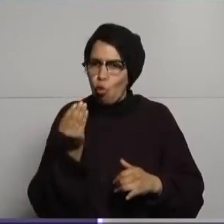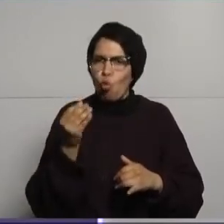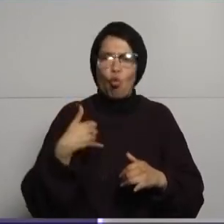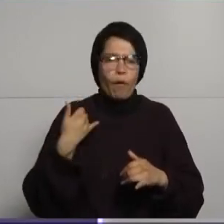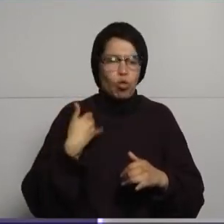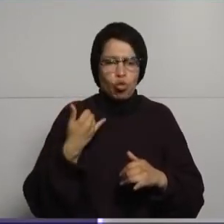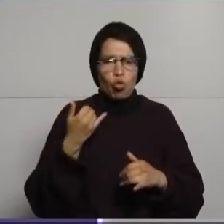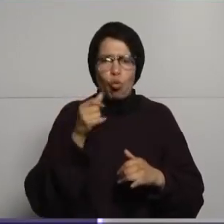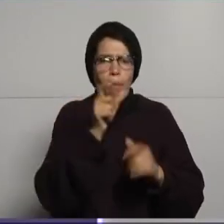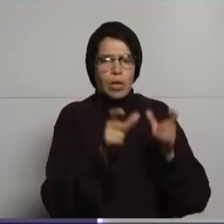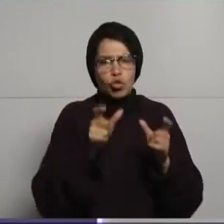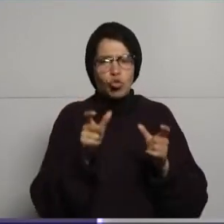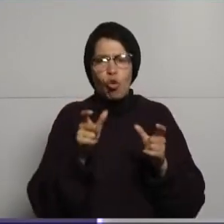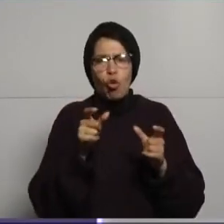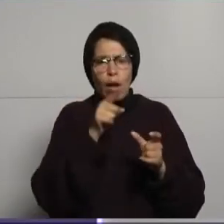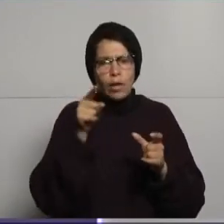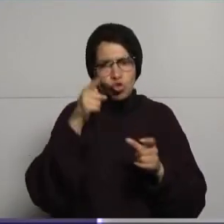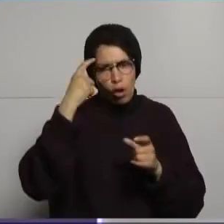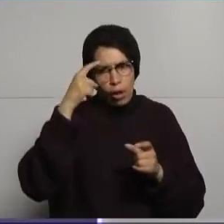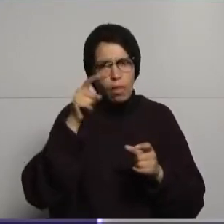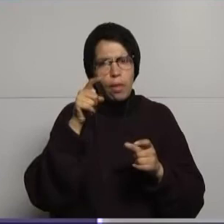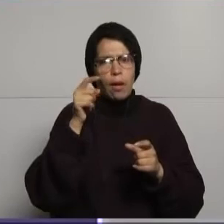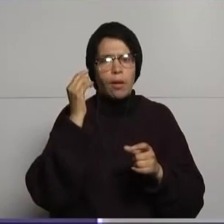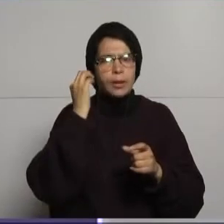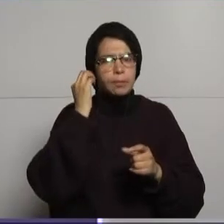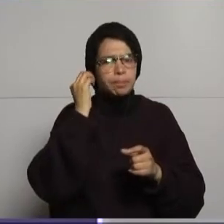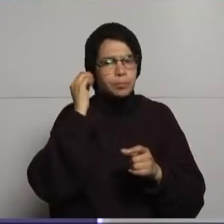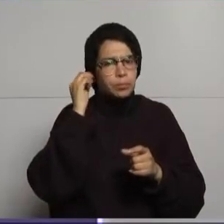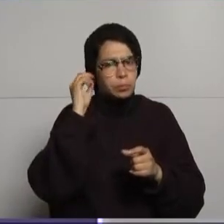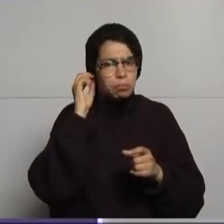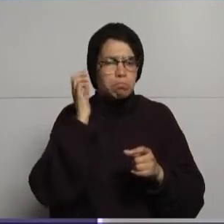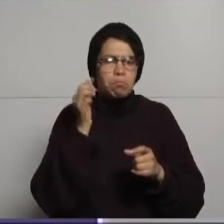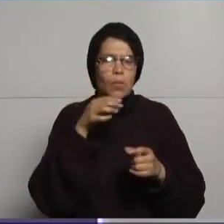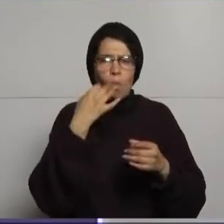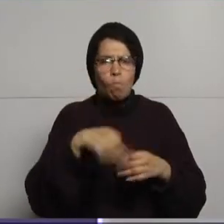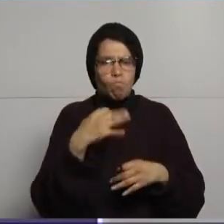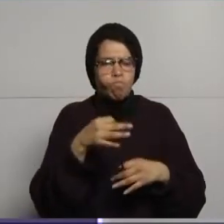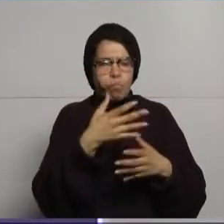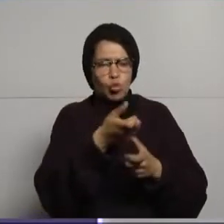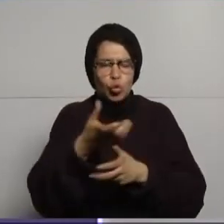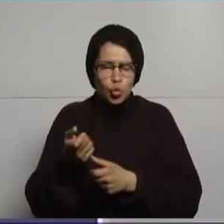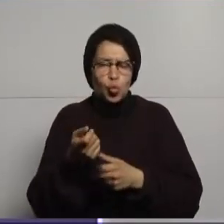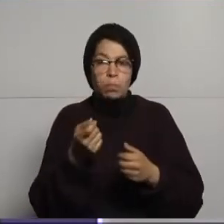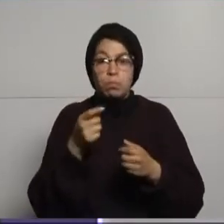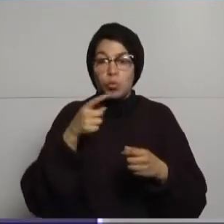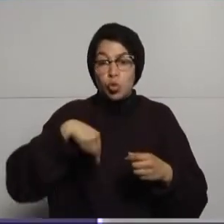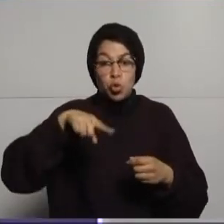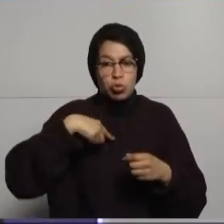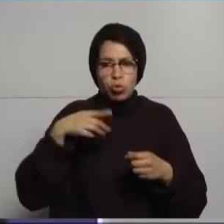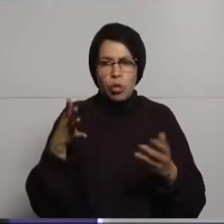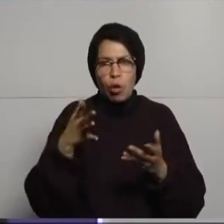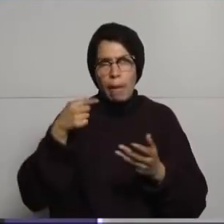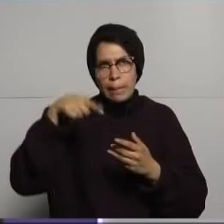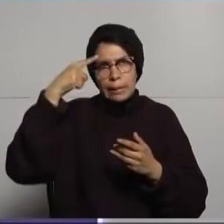realidad, cuando volvimos a salir en junio, nosotros no extrañábamos ni los shopping, ni el